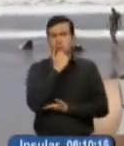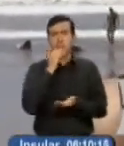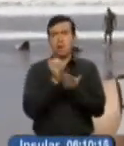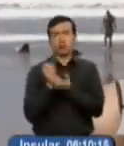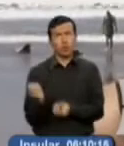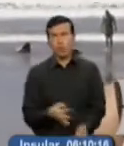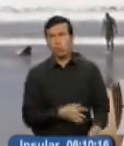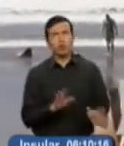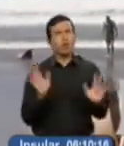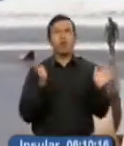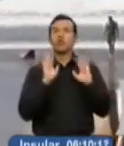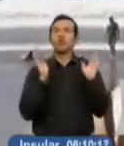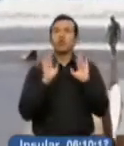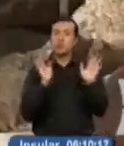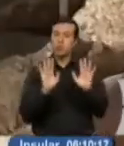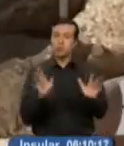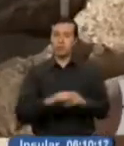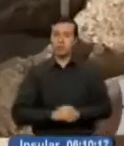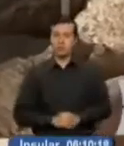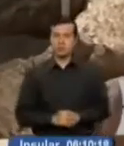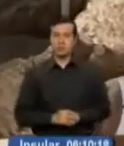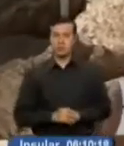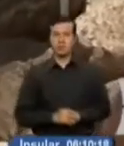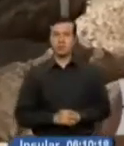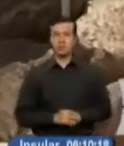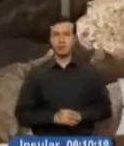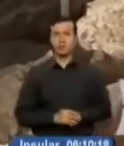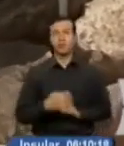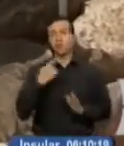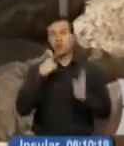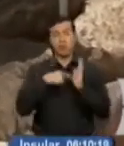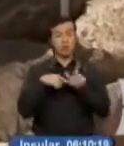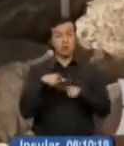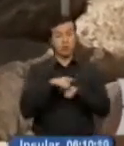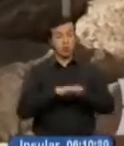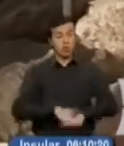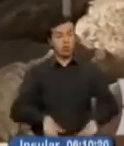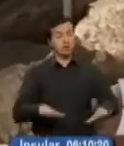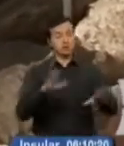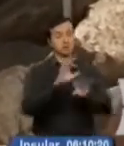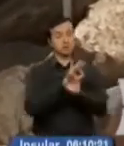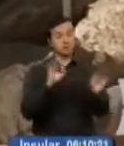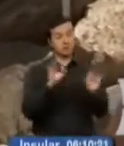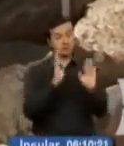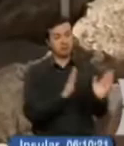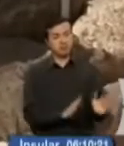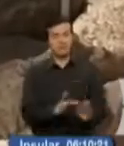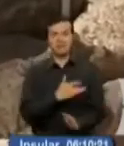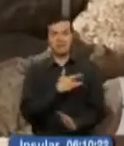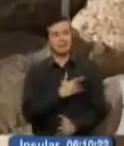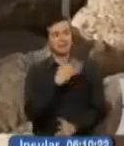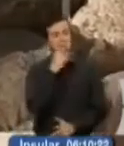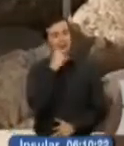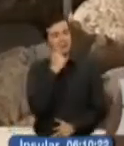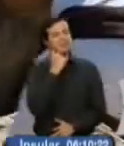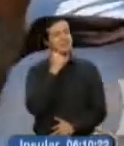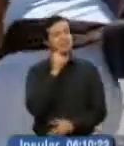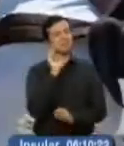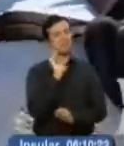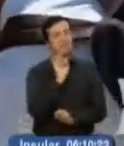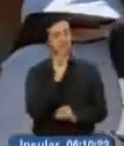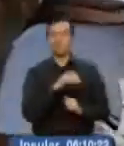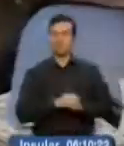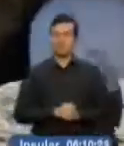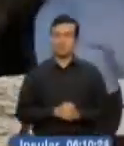botar basura en las playas. Llegar a un lugar que está limpio y ordenado ya te predispone bien para pasar un lindo día. En